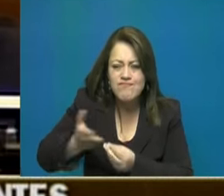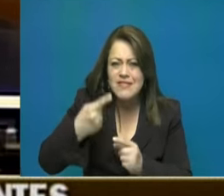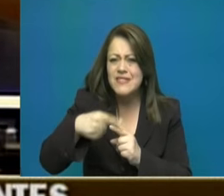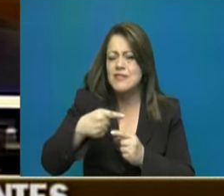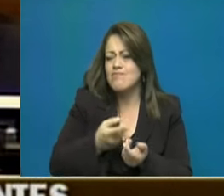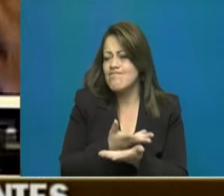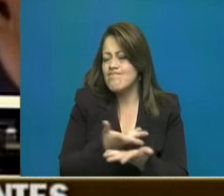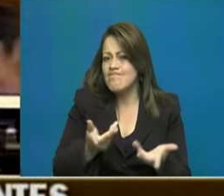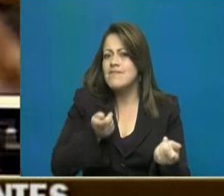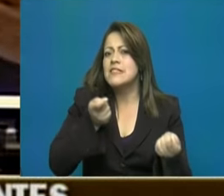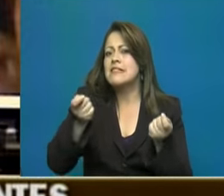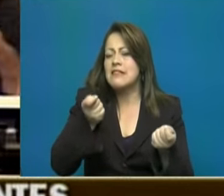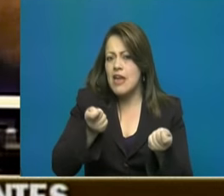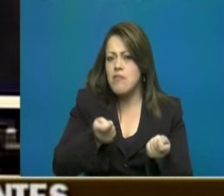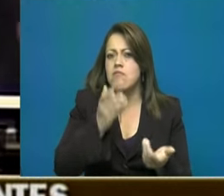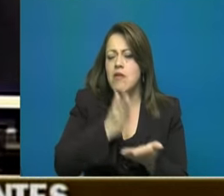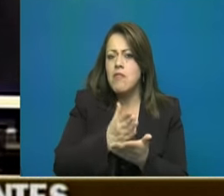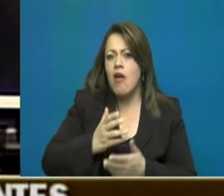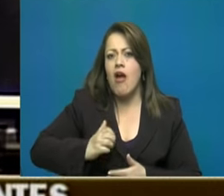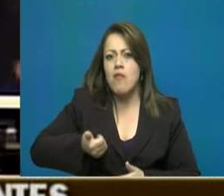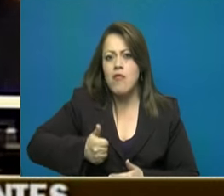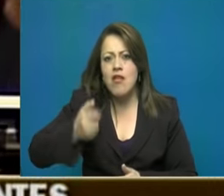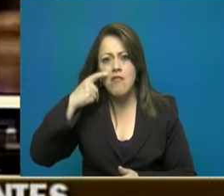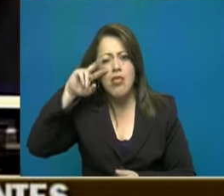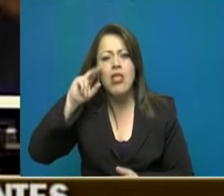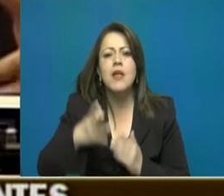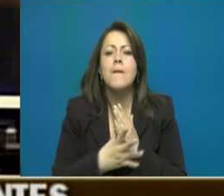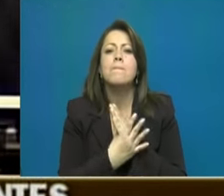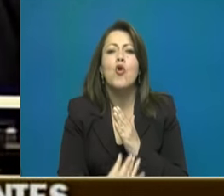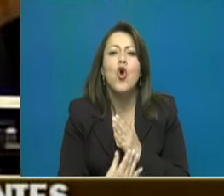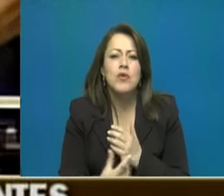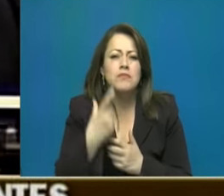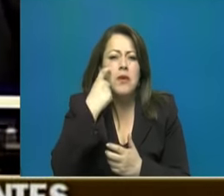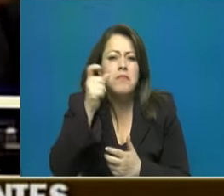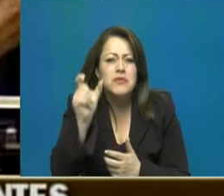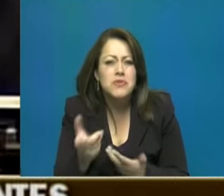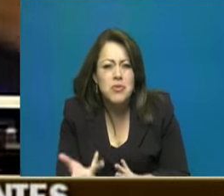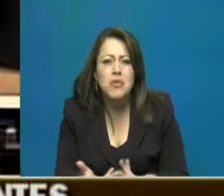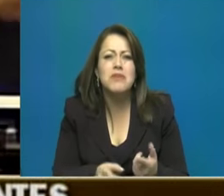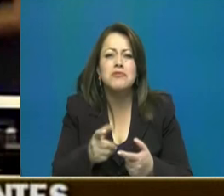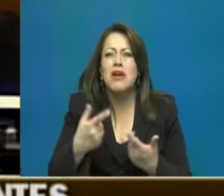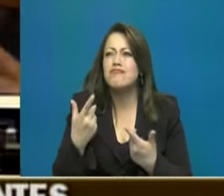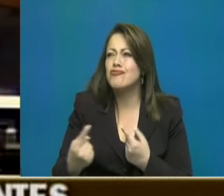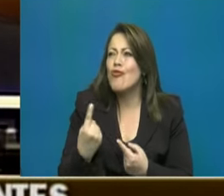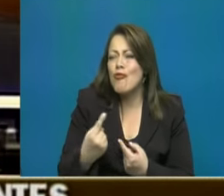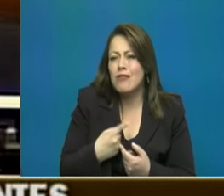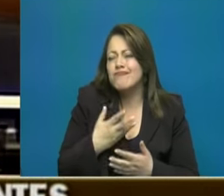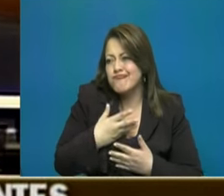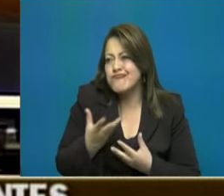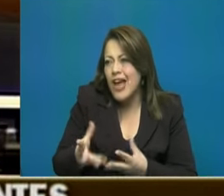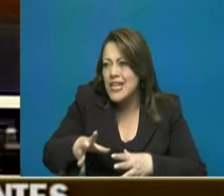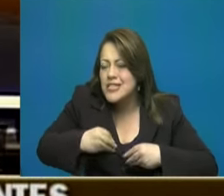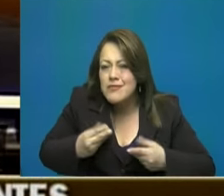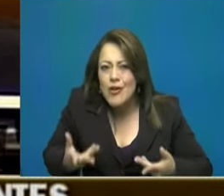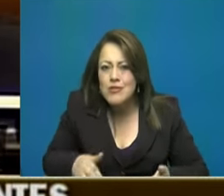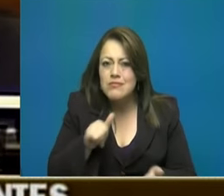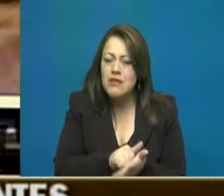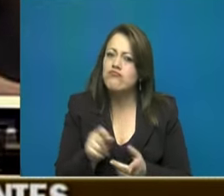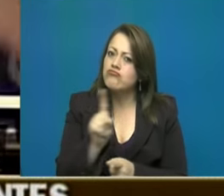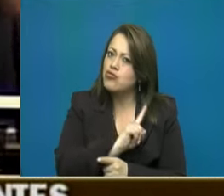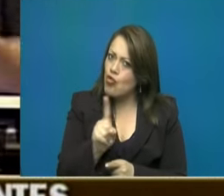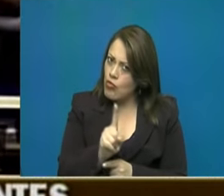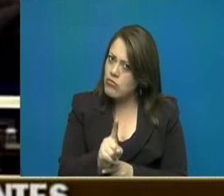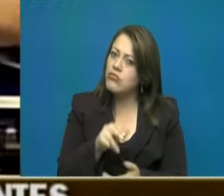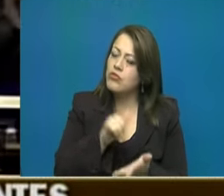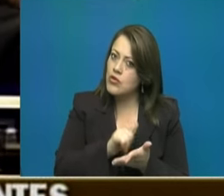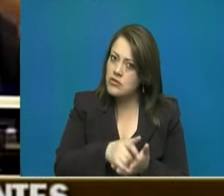otras estrategias terminan aprovechándose de la pobreza, terminan aprovechándose del abandono del Estado en muchas de las regiones de nuestro país para